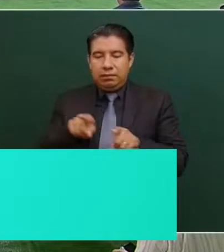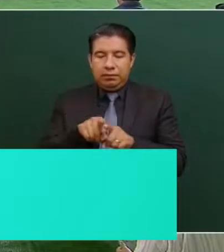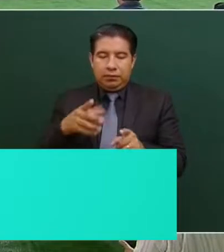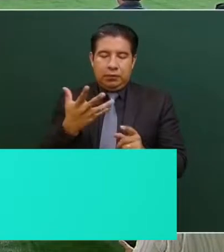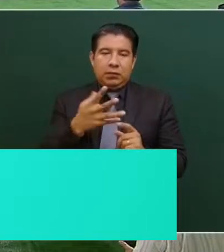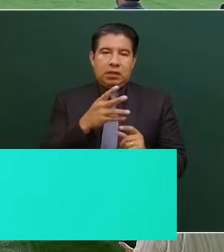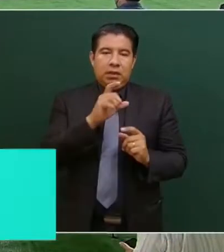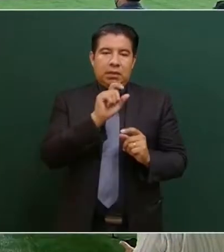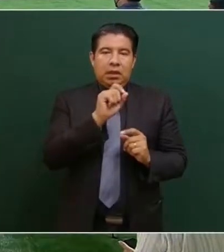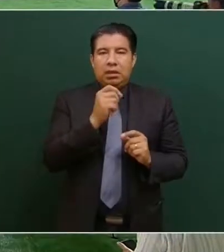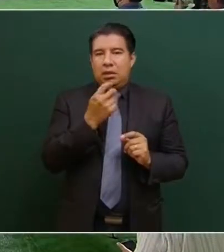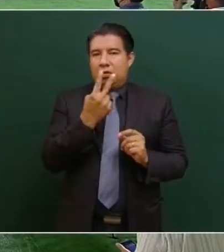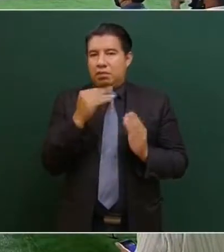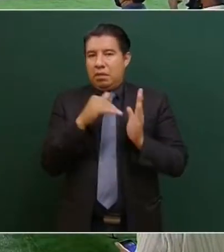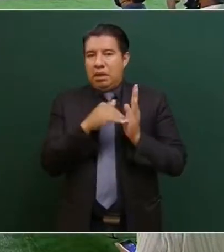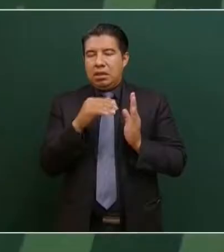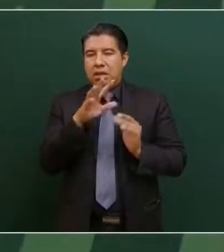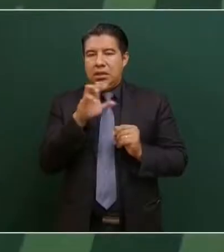122.978 kits